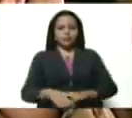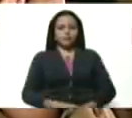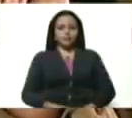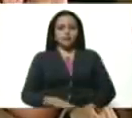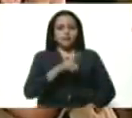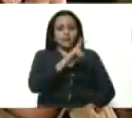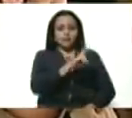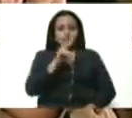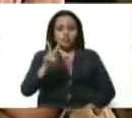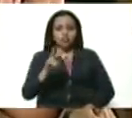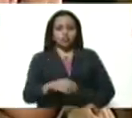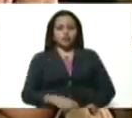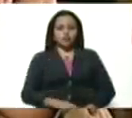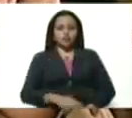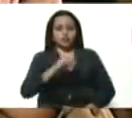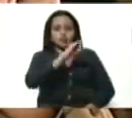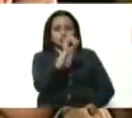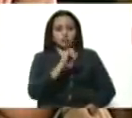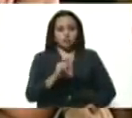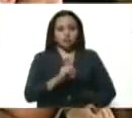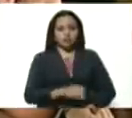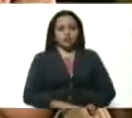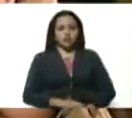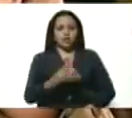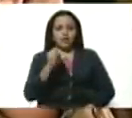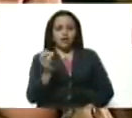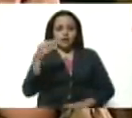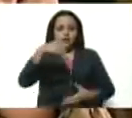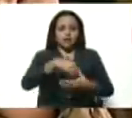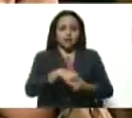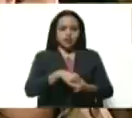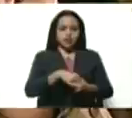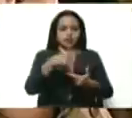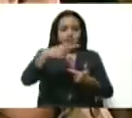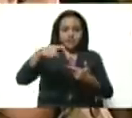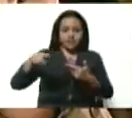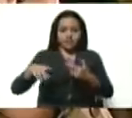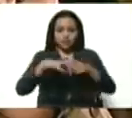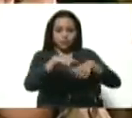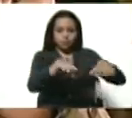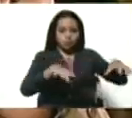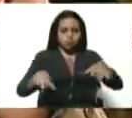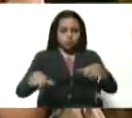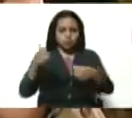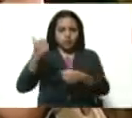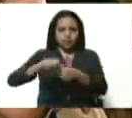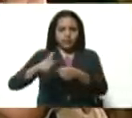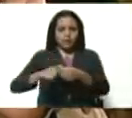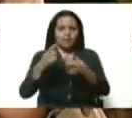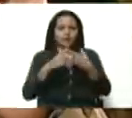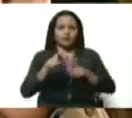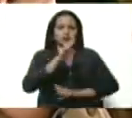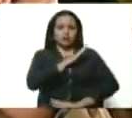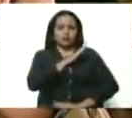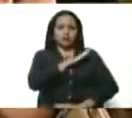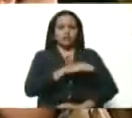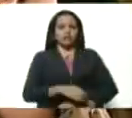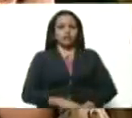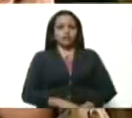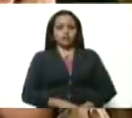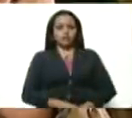22 casos de zulia están en municipios foráneos a maracaibo pero que tienen que ver con